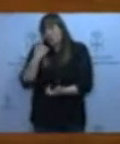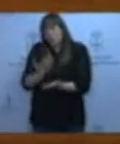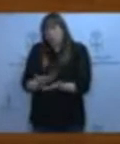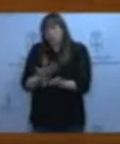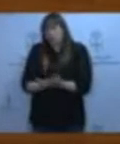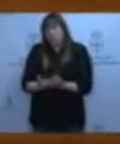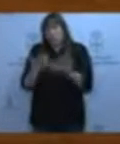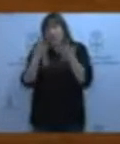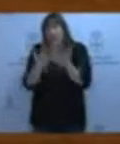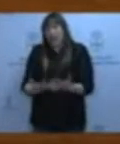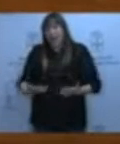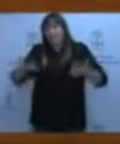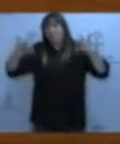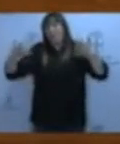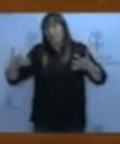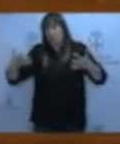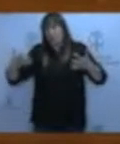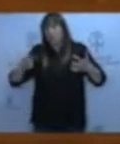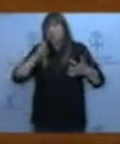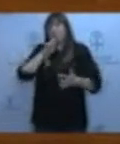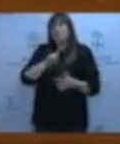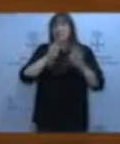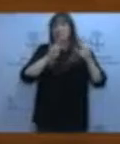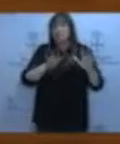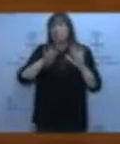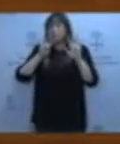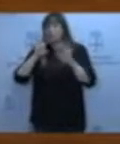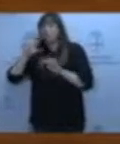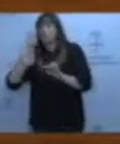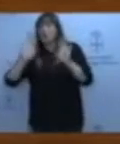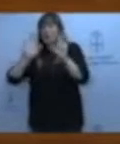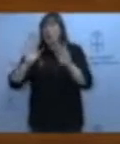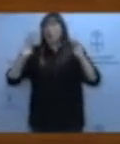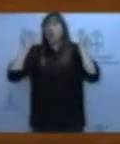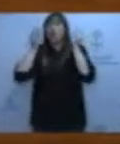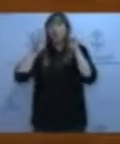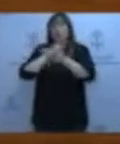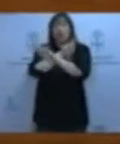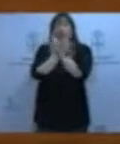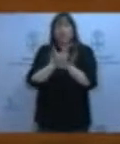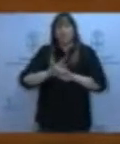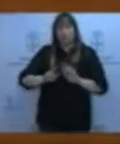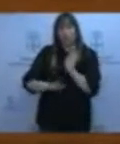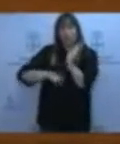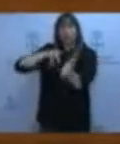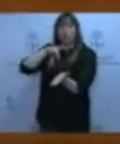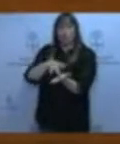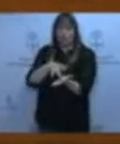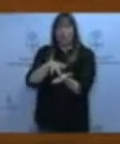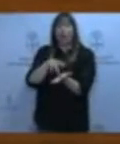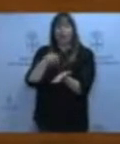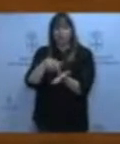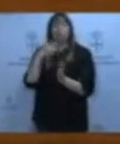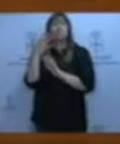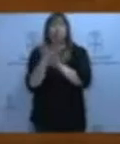ampliación bibliográfica, si me lo permite. Y es que en 1990 hubo en la ciudad de Oviedo un congreso internacional que abordó precisamente